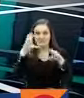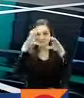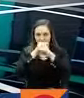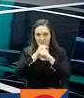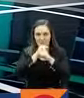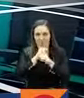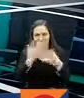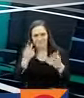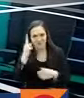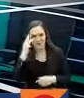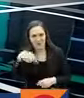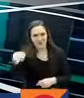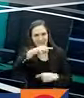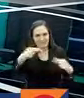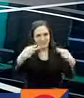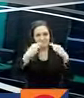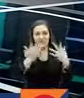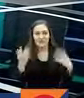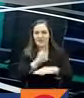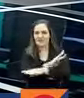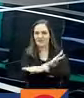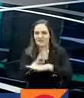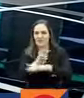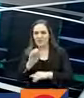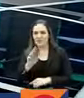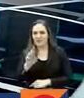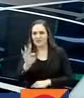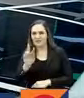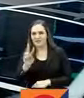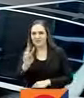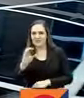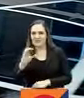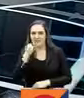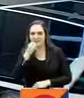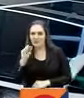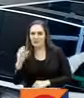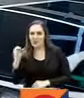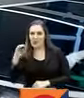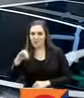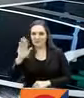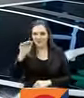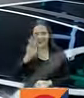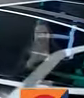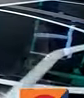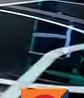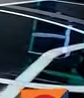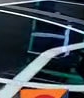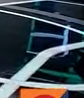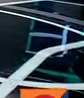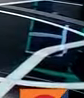también deben seguir conectados en www.rtvcnoticias.com. Paso rápido, ¿no? Chao.